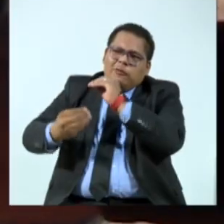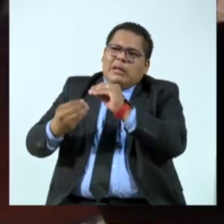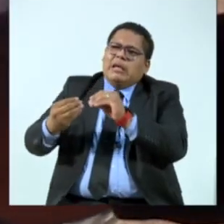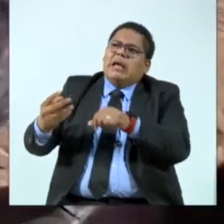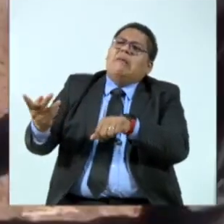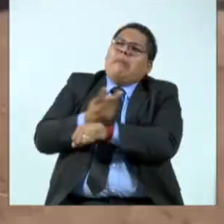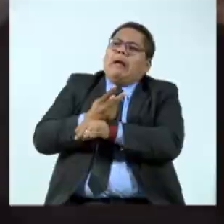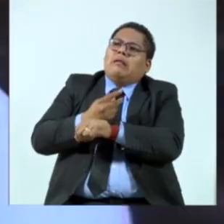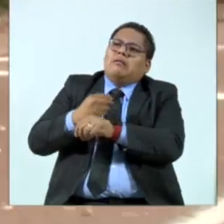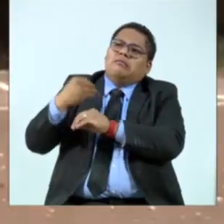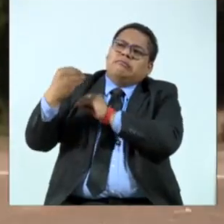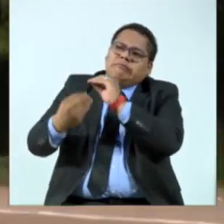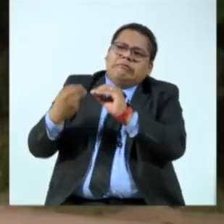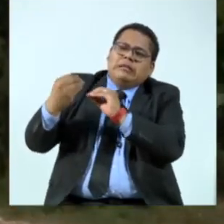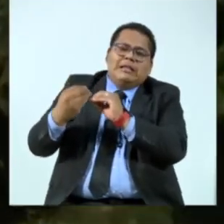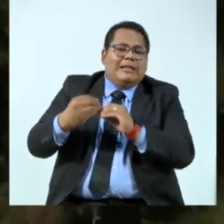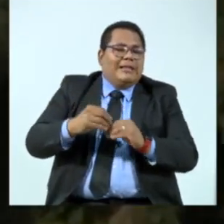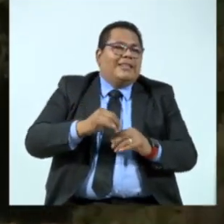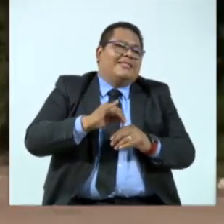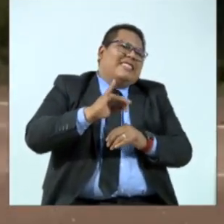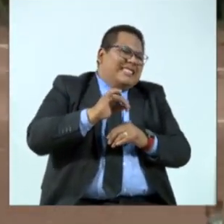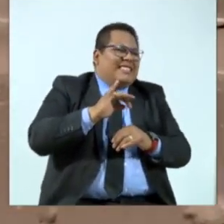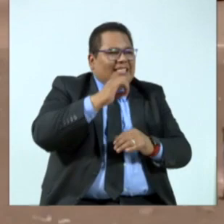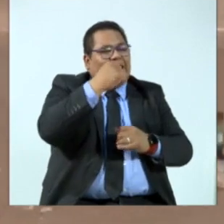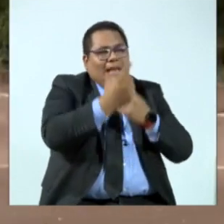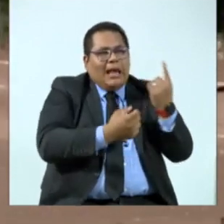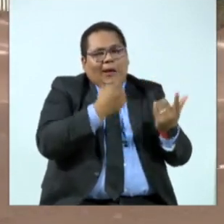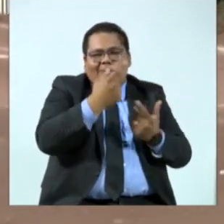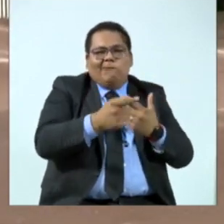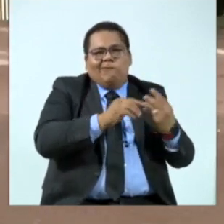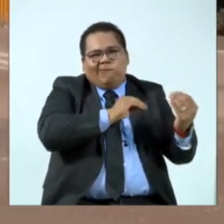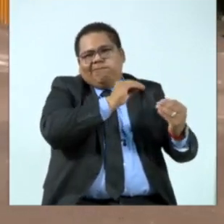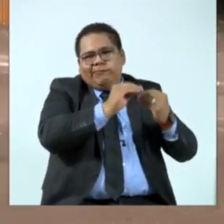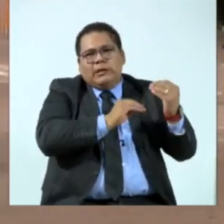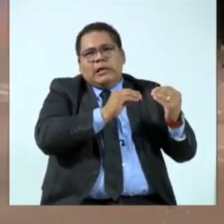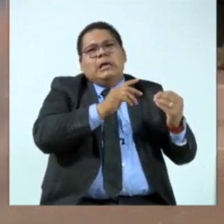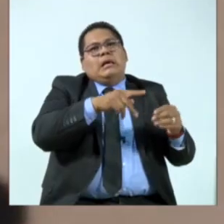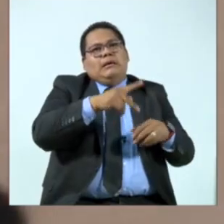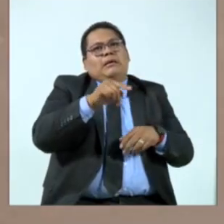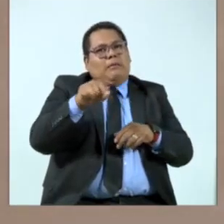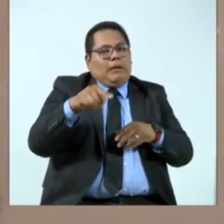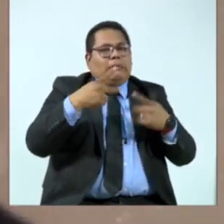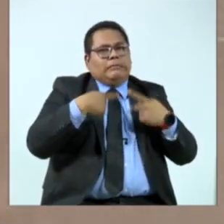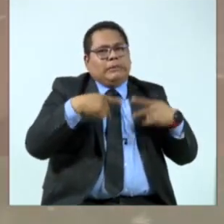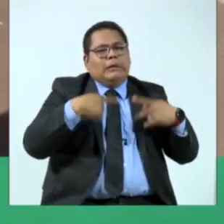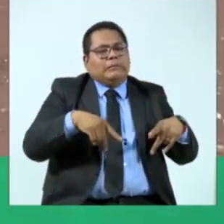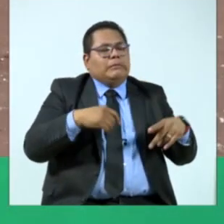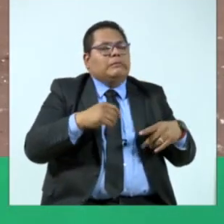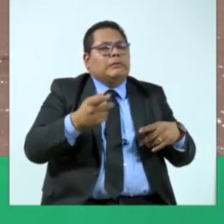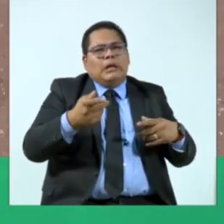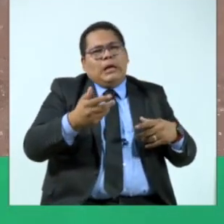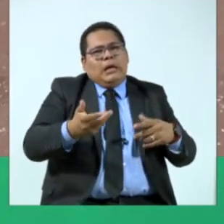tenga sí hubo sí sí hubo algunos de los de los casos pero bueno ahí es cuando también nuestro personal de alguna manera